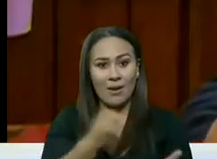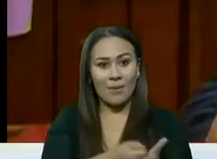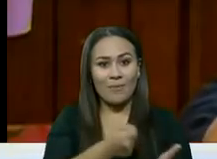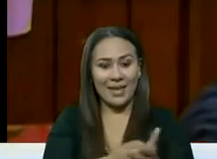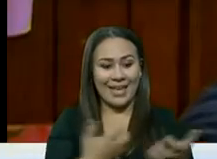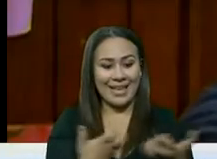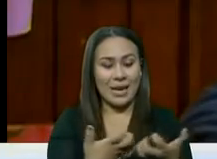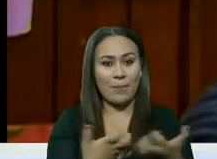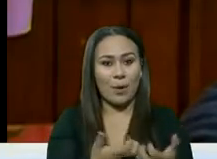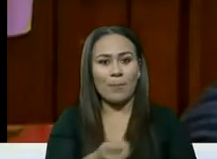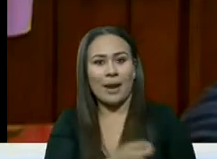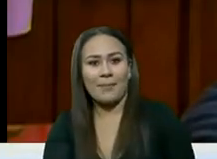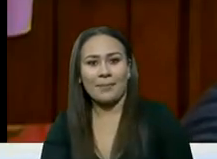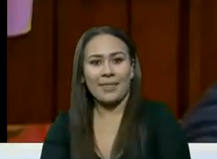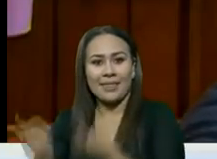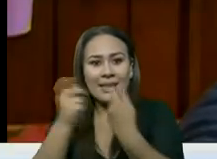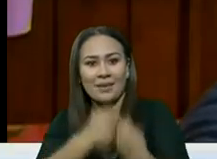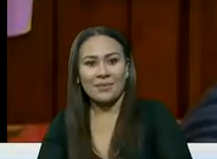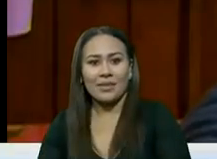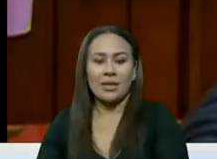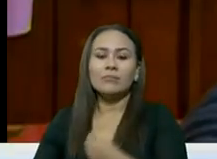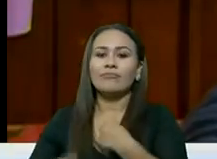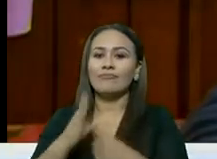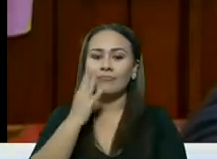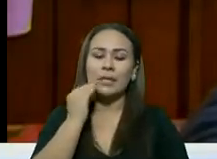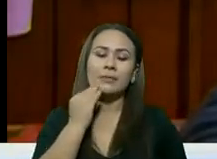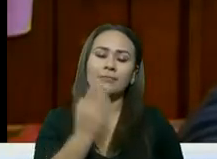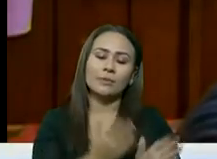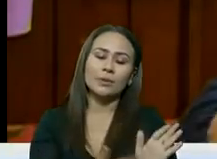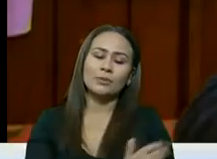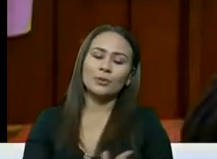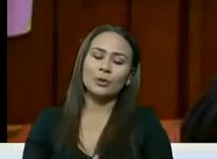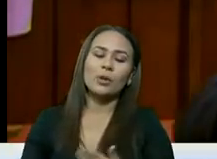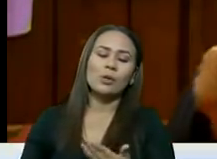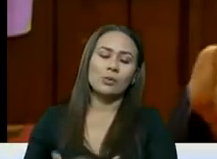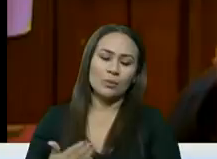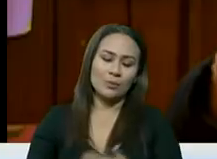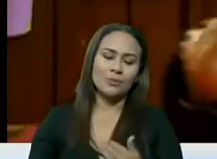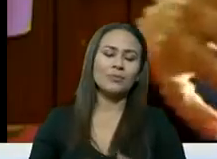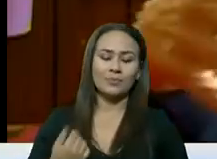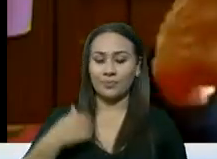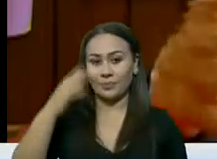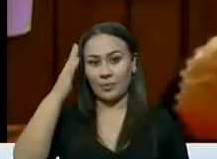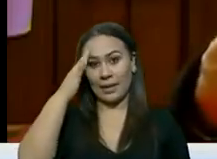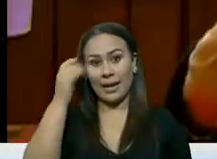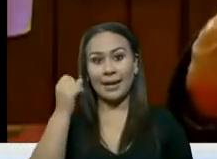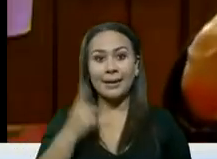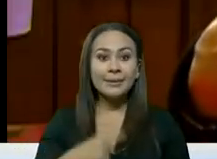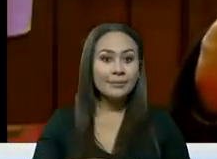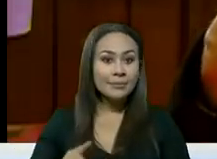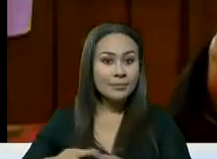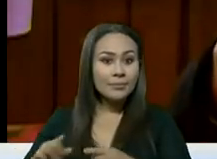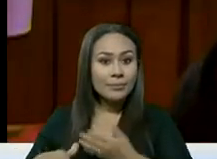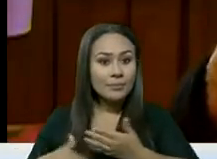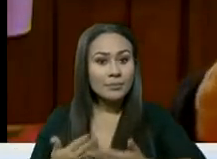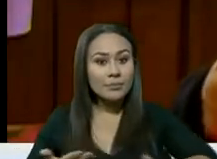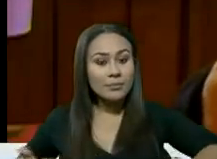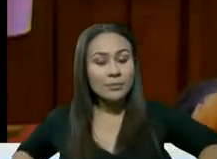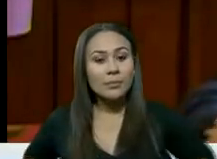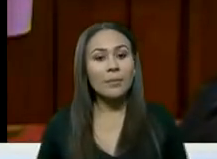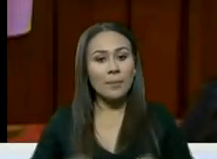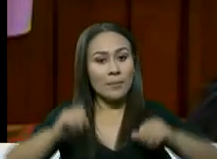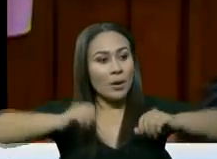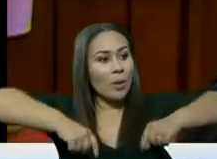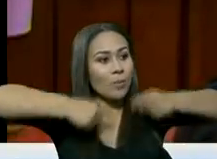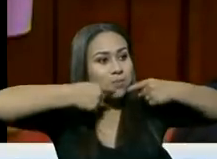acceso al mercado. Y eso ha sido una gran experiencia, saber que, en fin, hay que tomar en cuenta varios elementos para lanzarnos